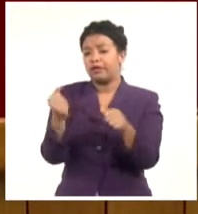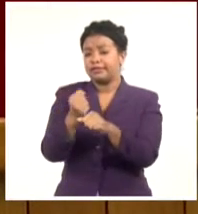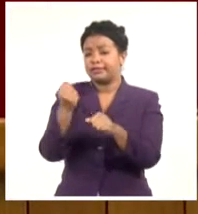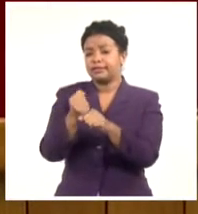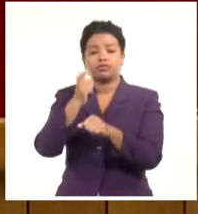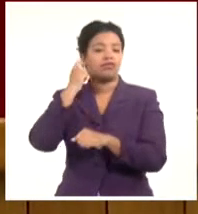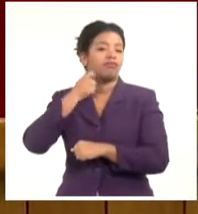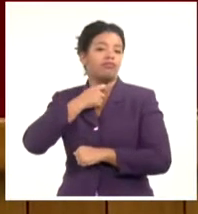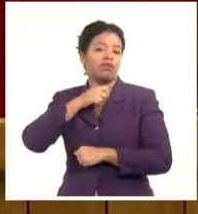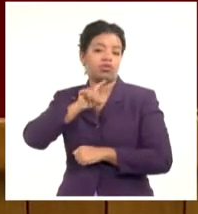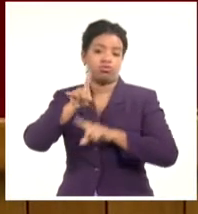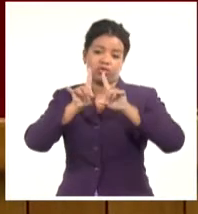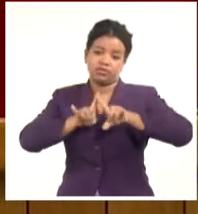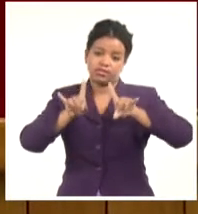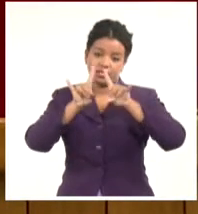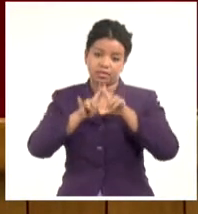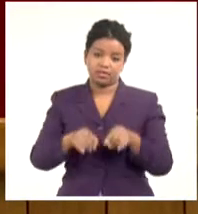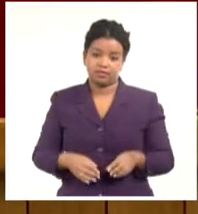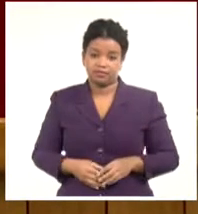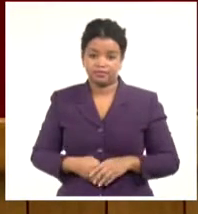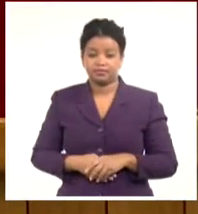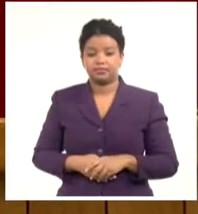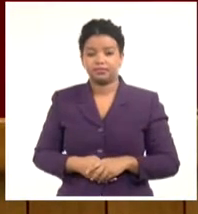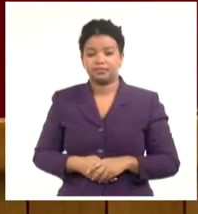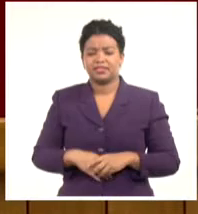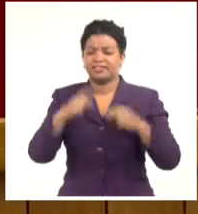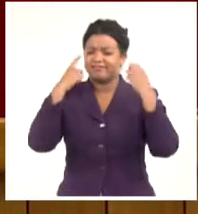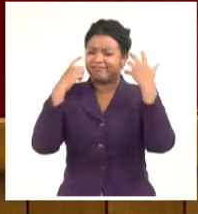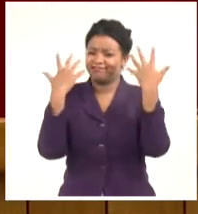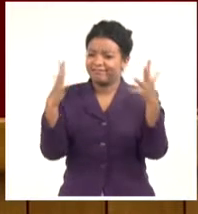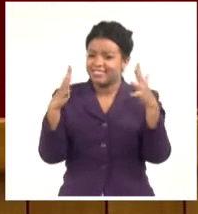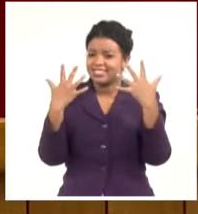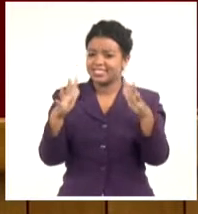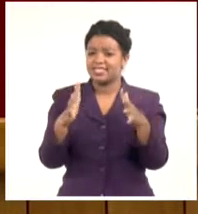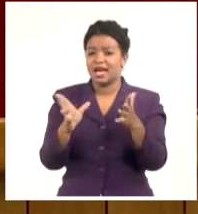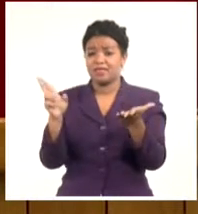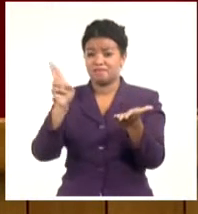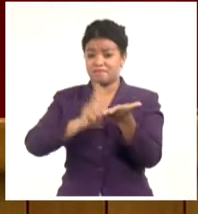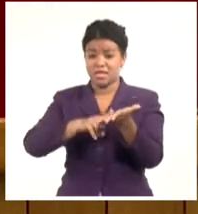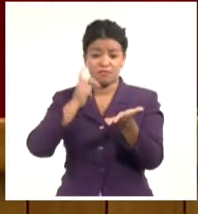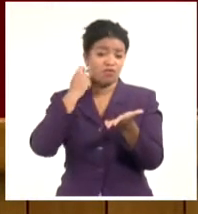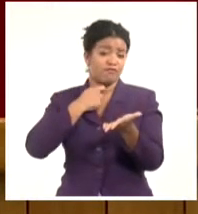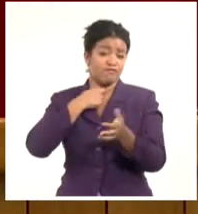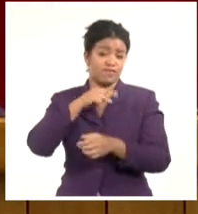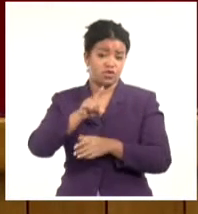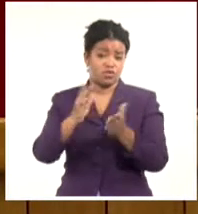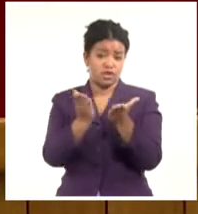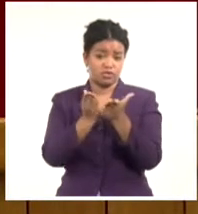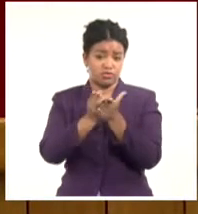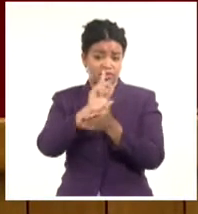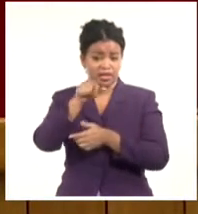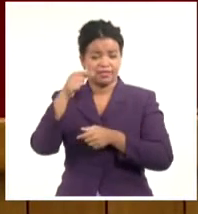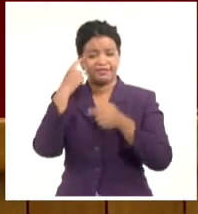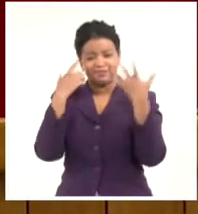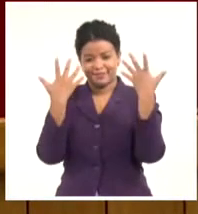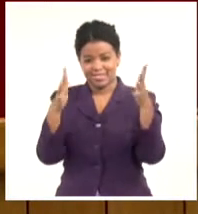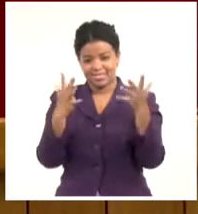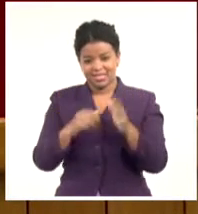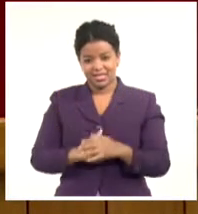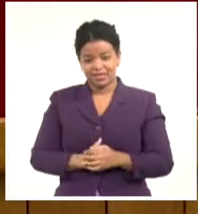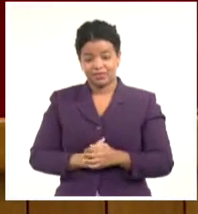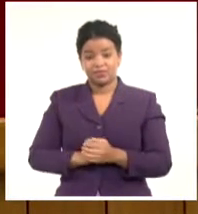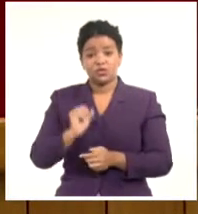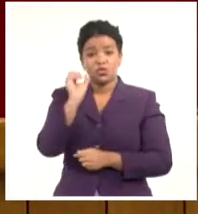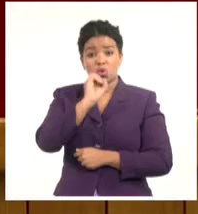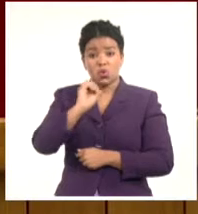Estudiantil Universitaria. Muchas felicidades, queridos miembros de la Federación Estudiantil Universitaria. La